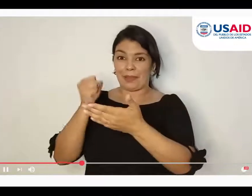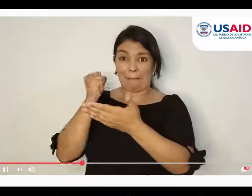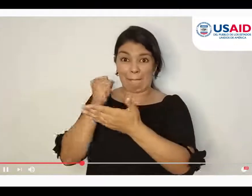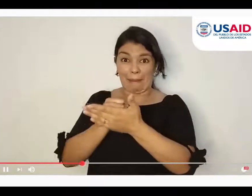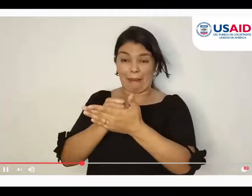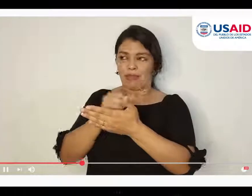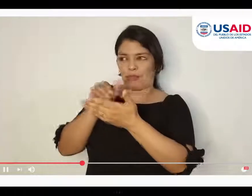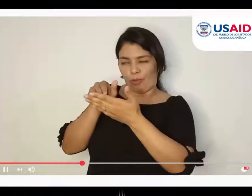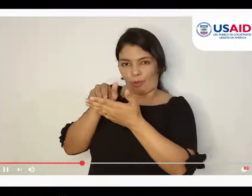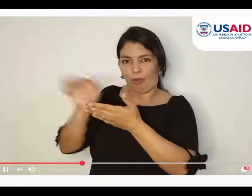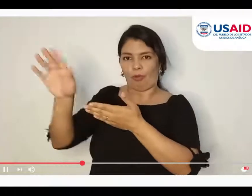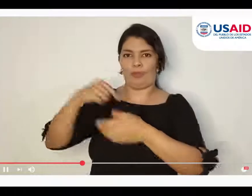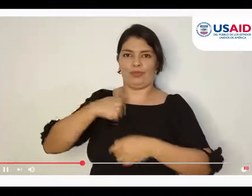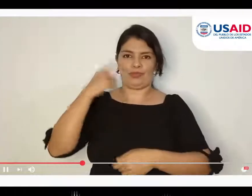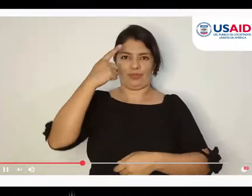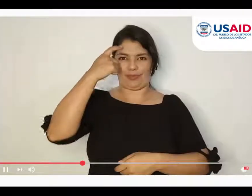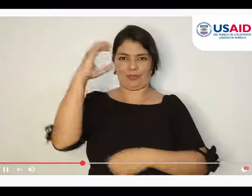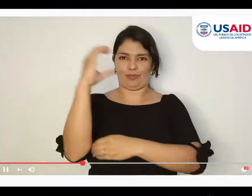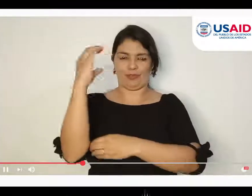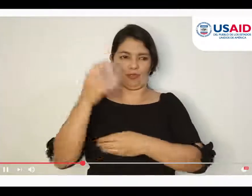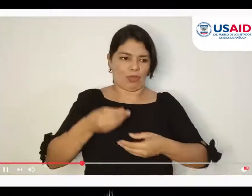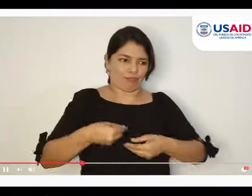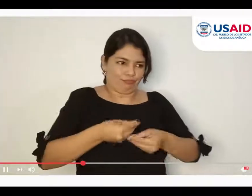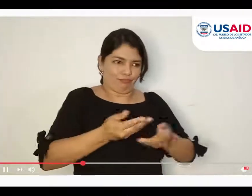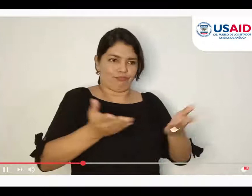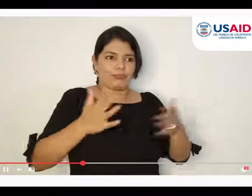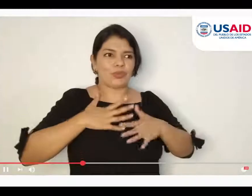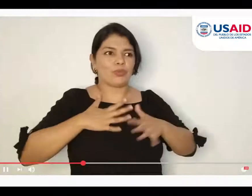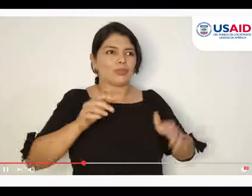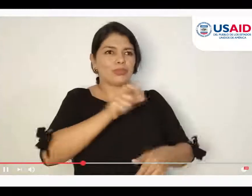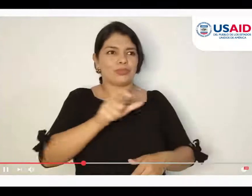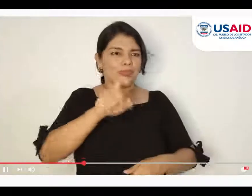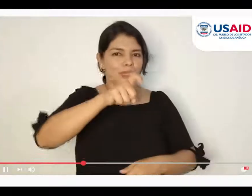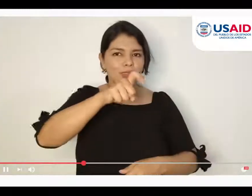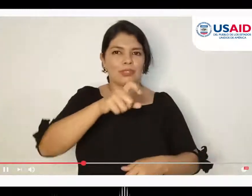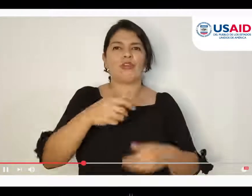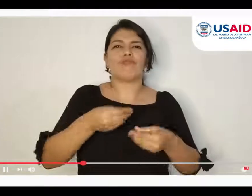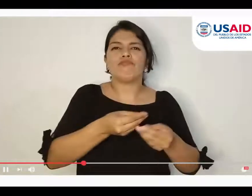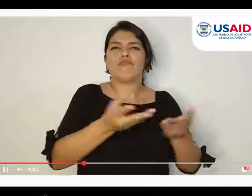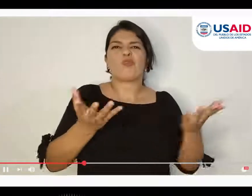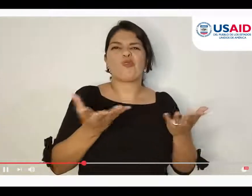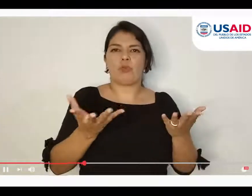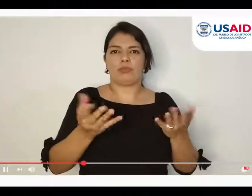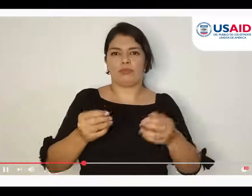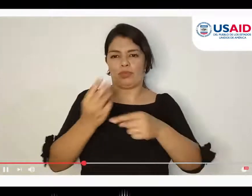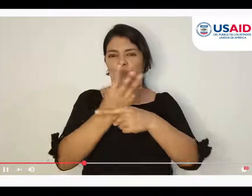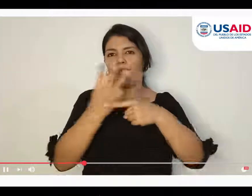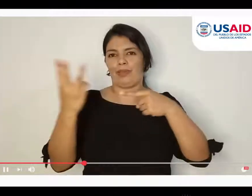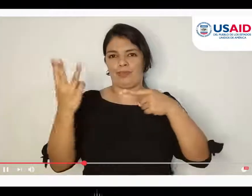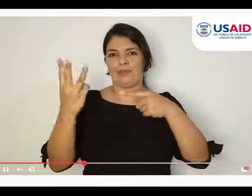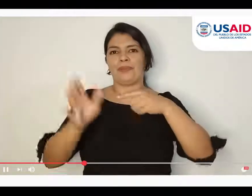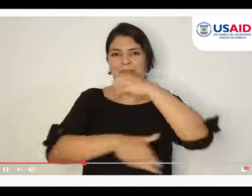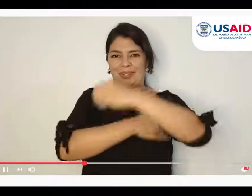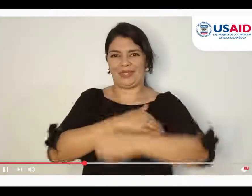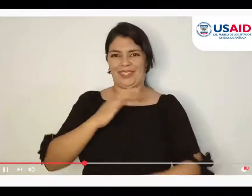estas licencias y las pone a disposición de todos los ciudadanos que las requieran a través de un registro en la página web